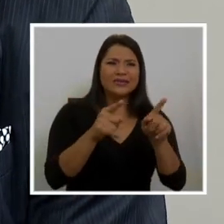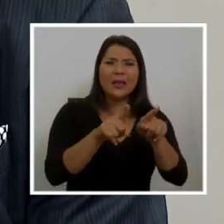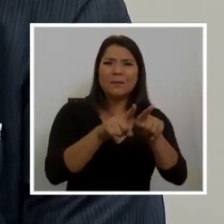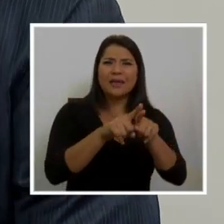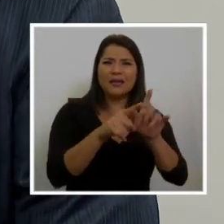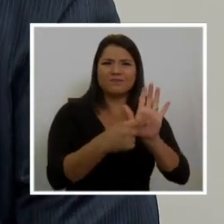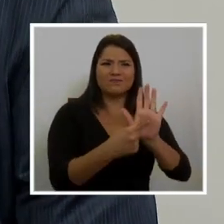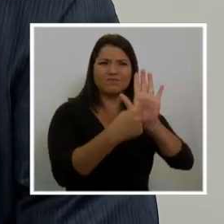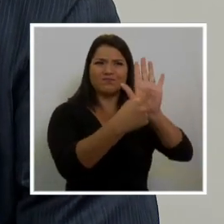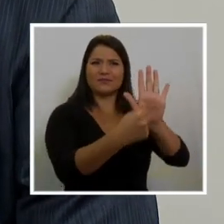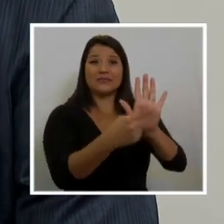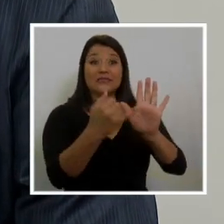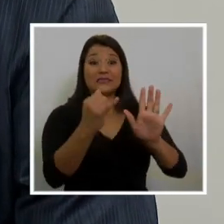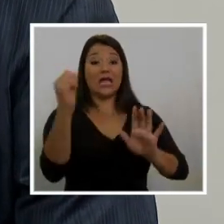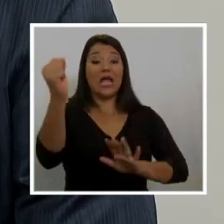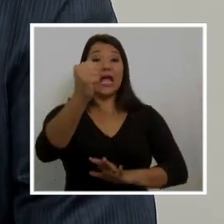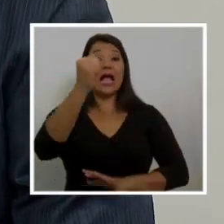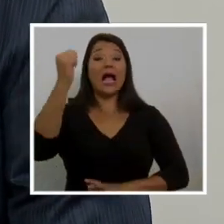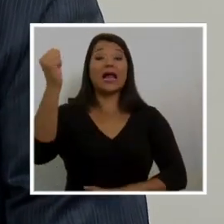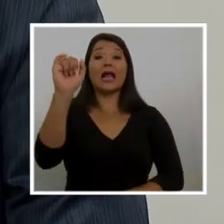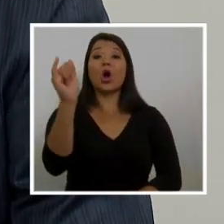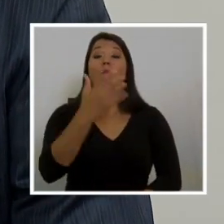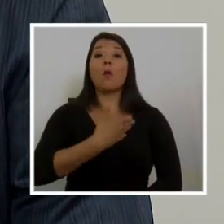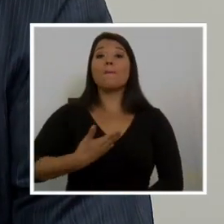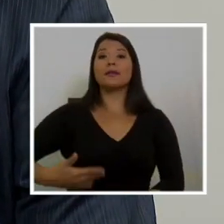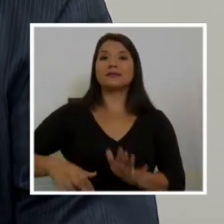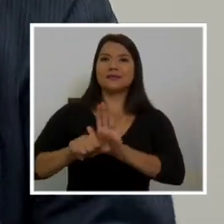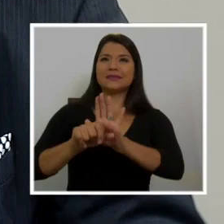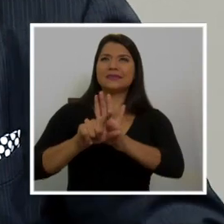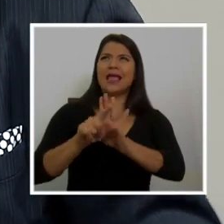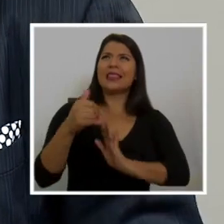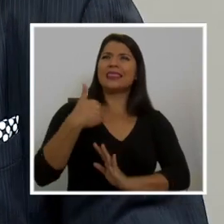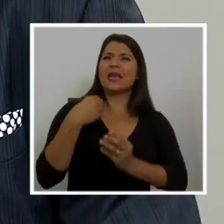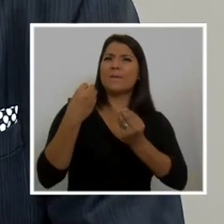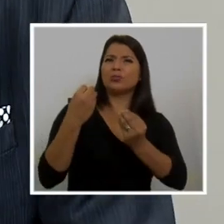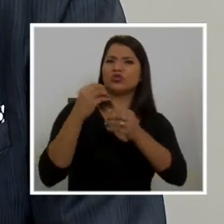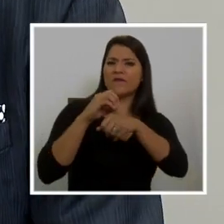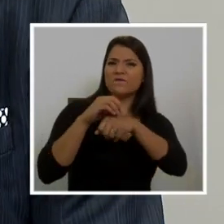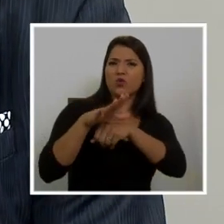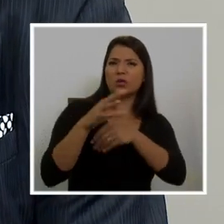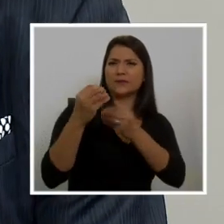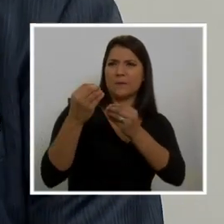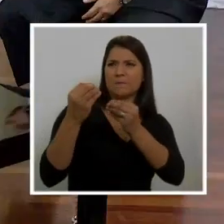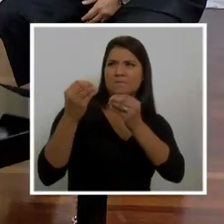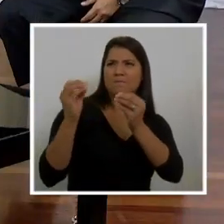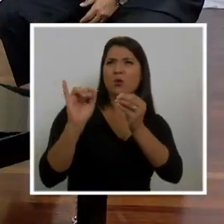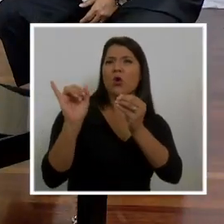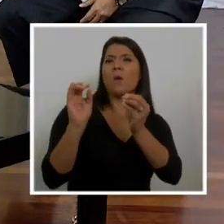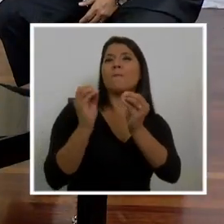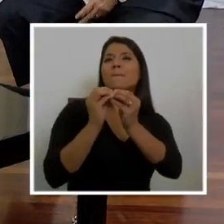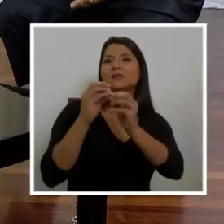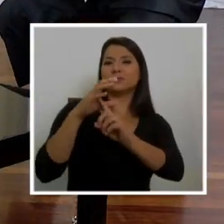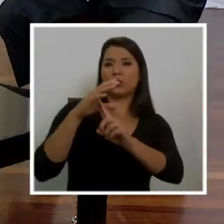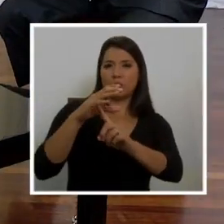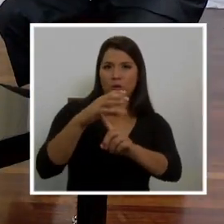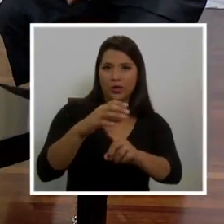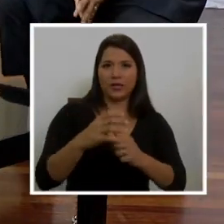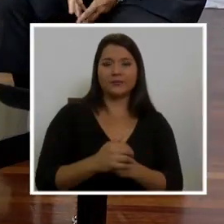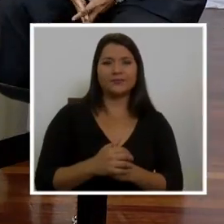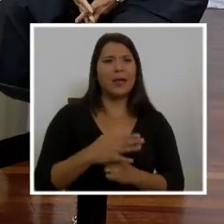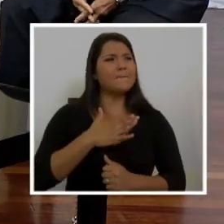tiene ser presidente de la Asamblea Legislativa. Y eso no lo podemos obviar. Tal vez Carlos Carranza. Ve que a mí se me olvida hasta el nombre del